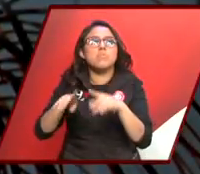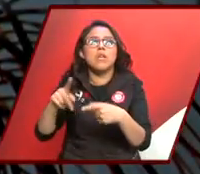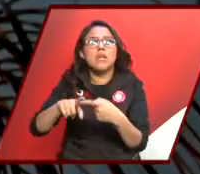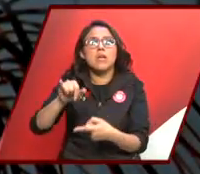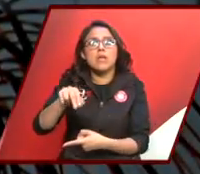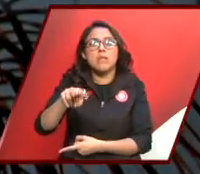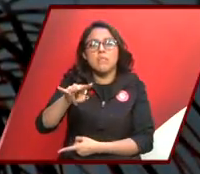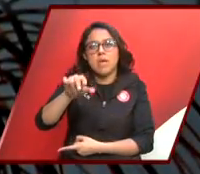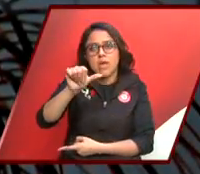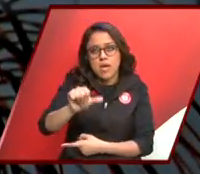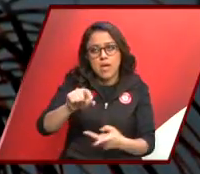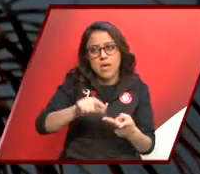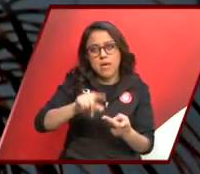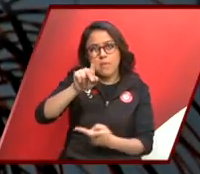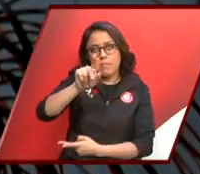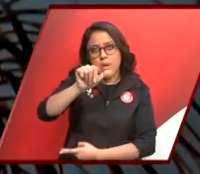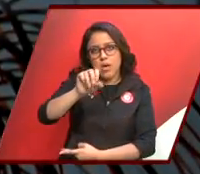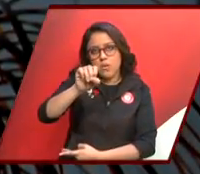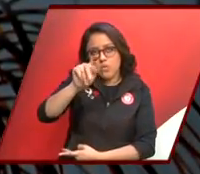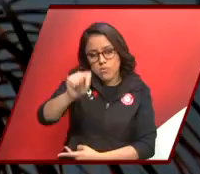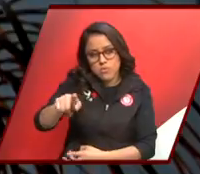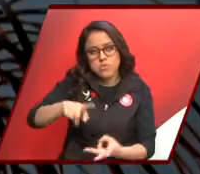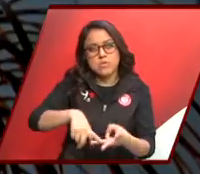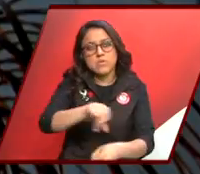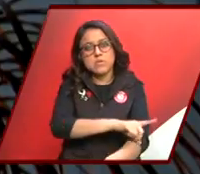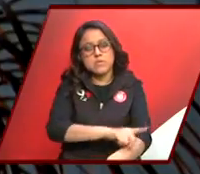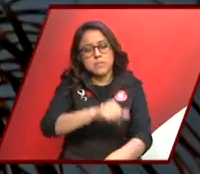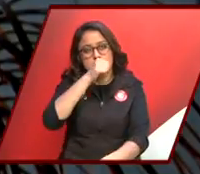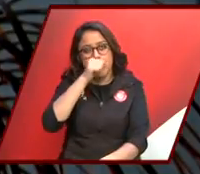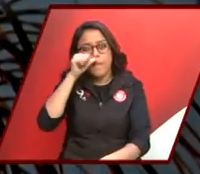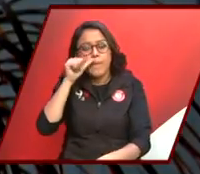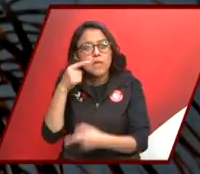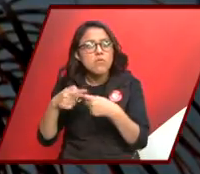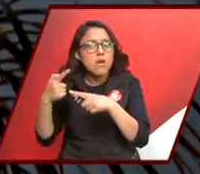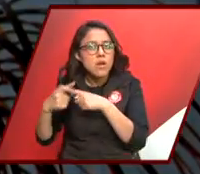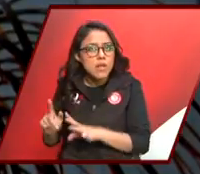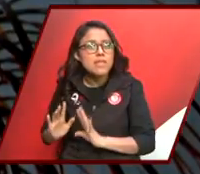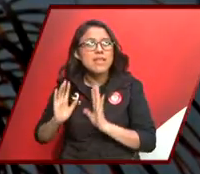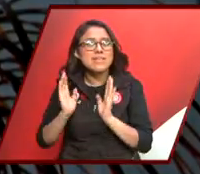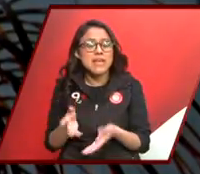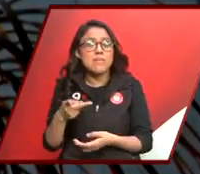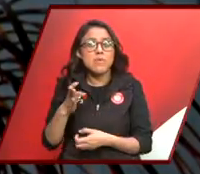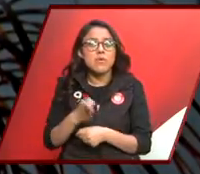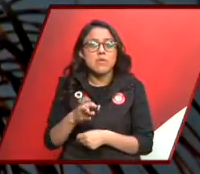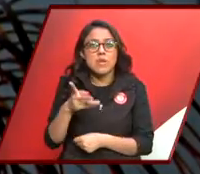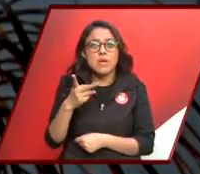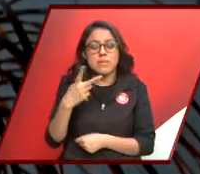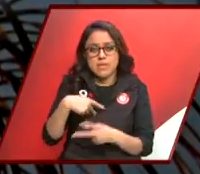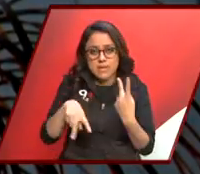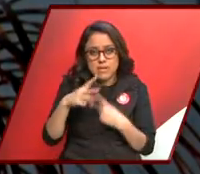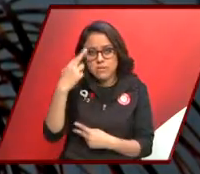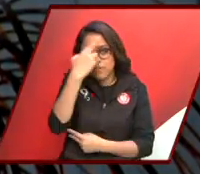la PAOT, a la Delegación Benito Juárez y bueno, la PAOT ya hizo una verificación.